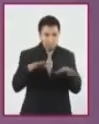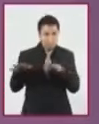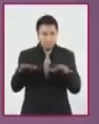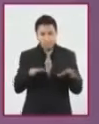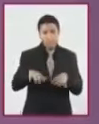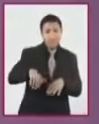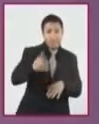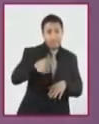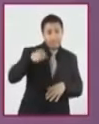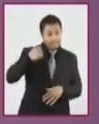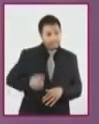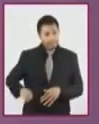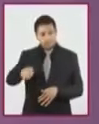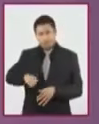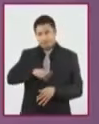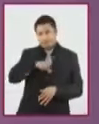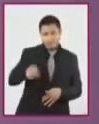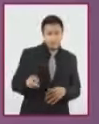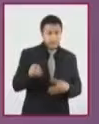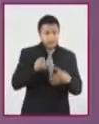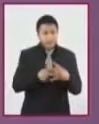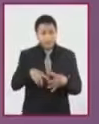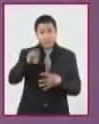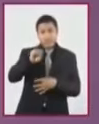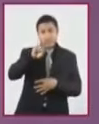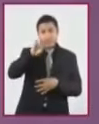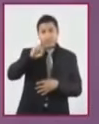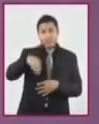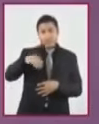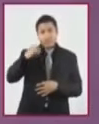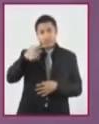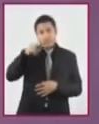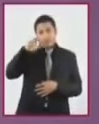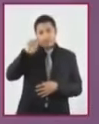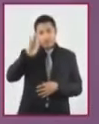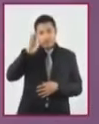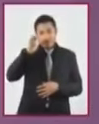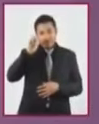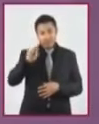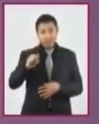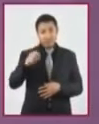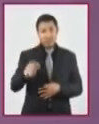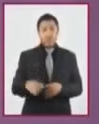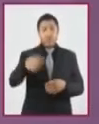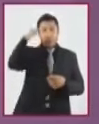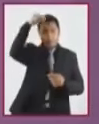después, se comenzaron a utilizar los primeros sismógrafos, basados en un péndulo.